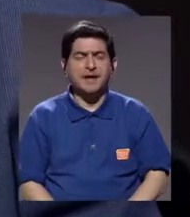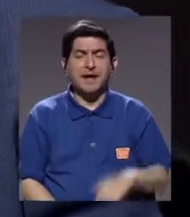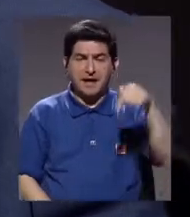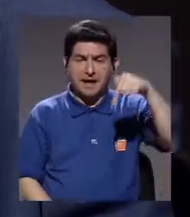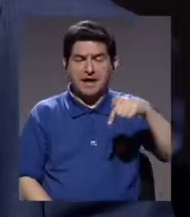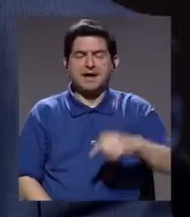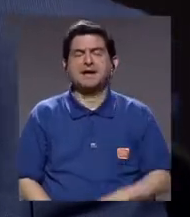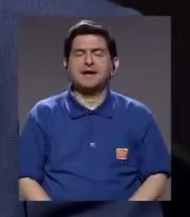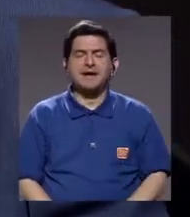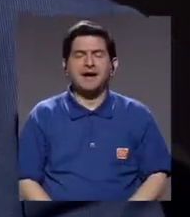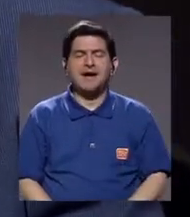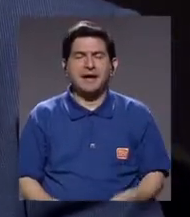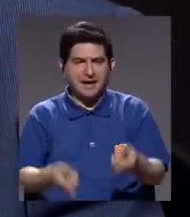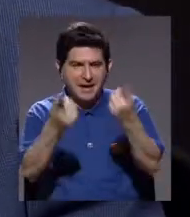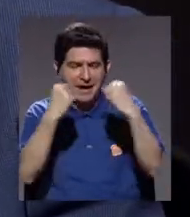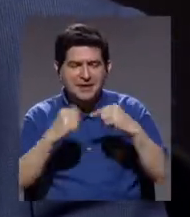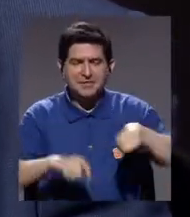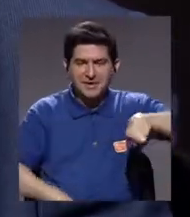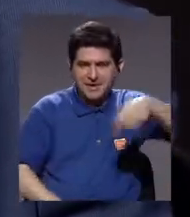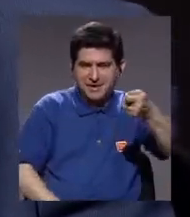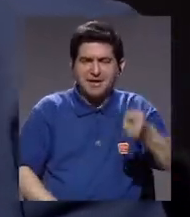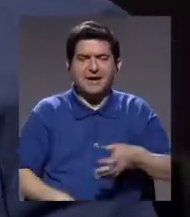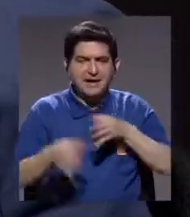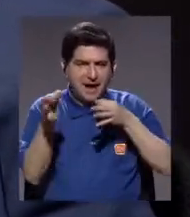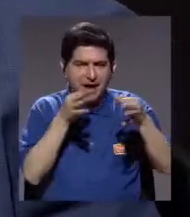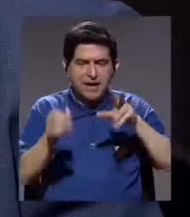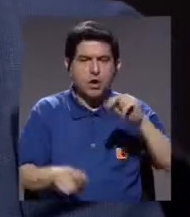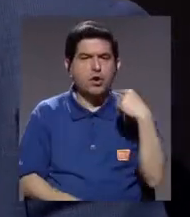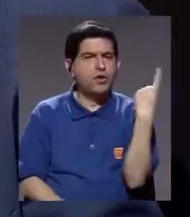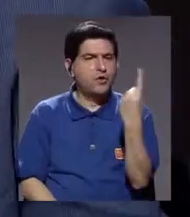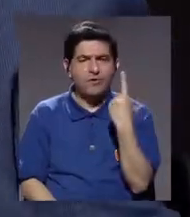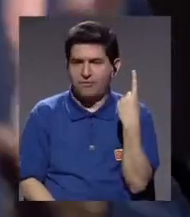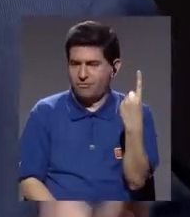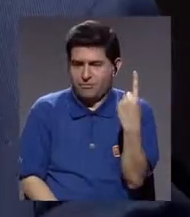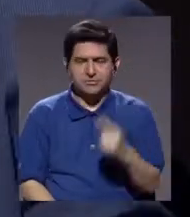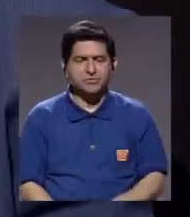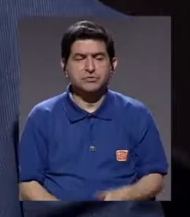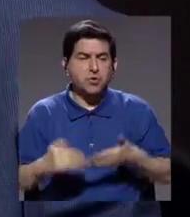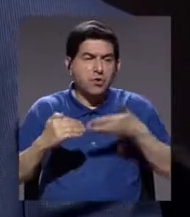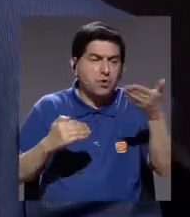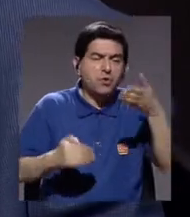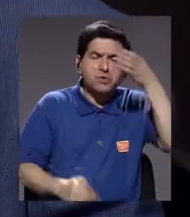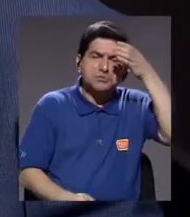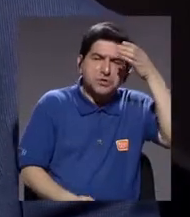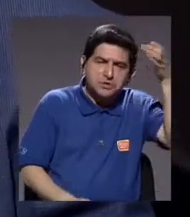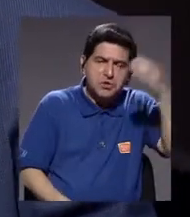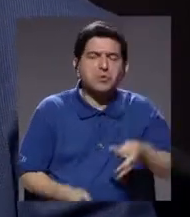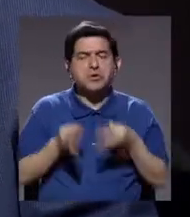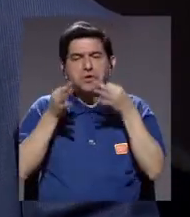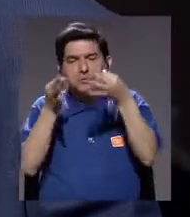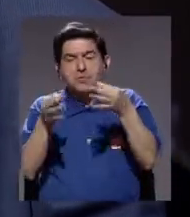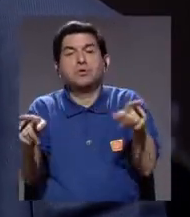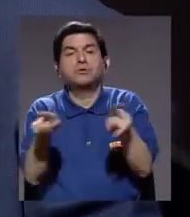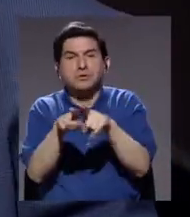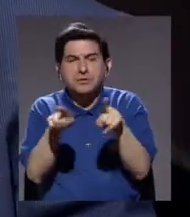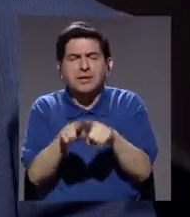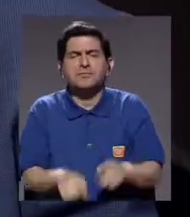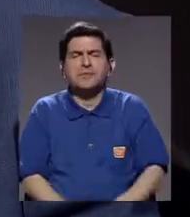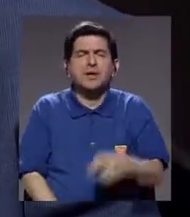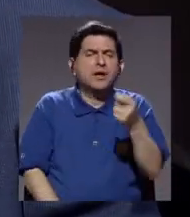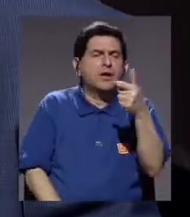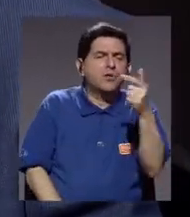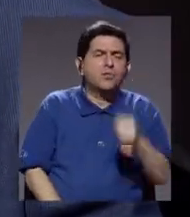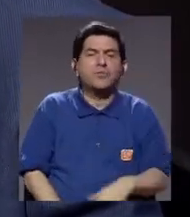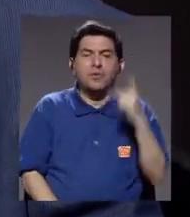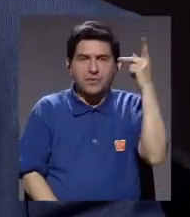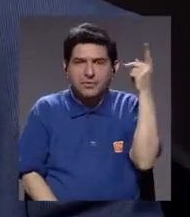huéspedes del canal para explicar un poquito no solamente las cosas de la cultura, turismo, etcétera, sino también un poquito